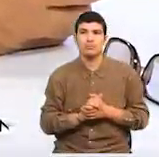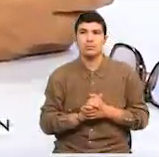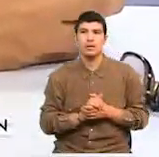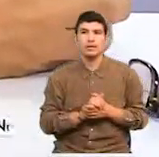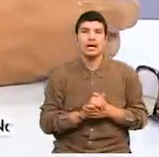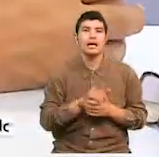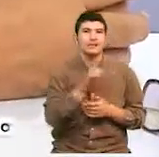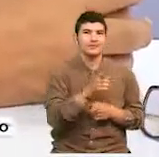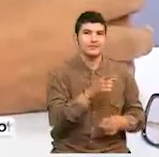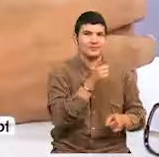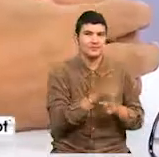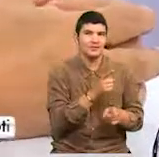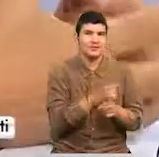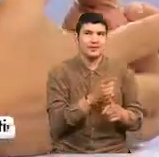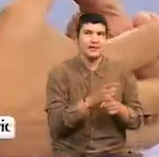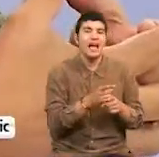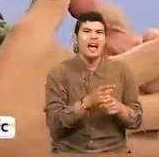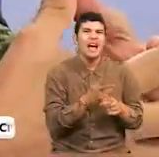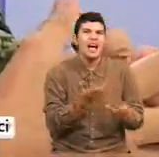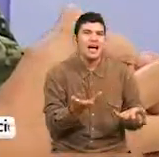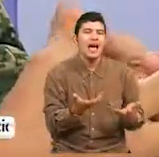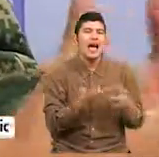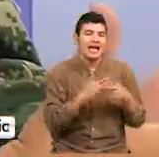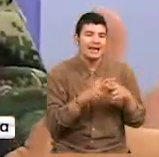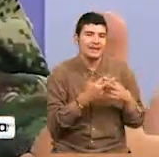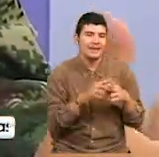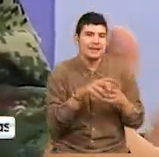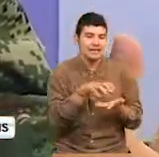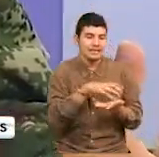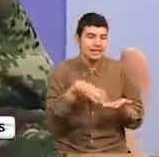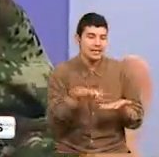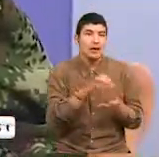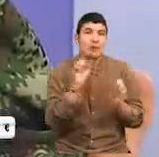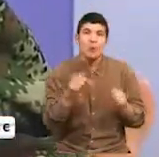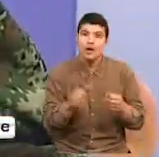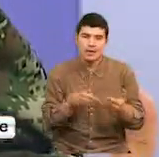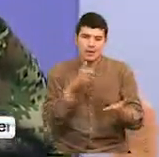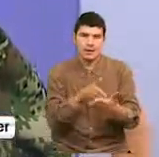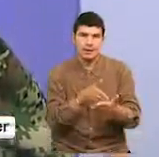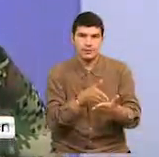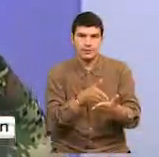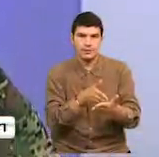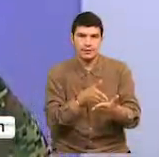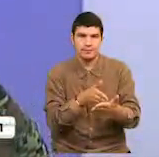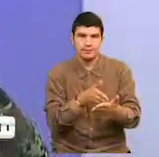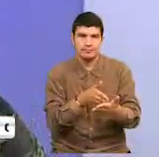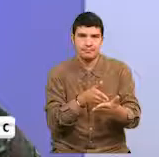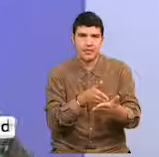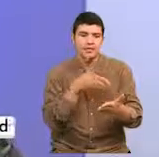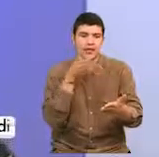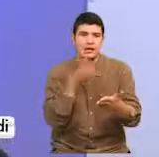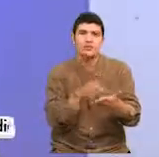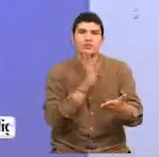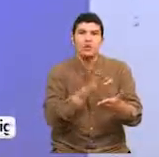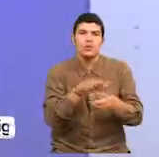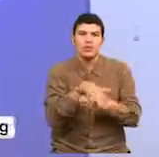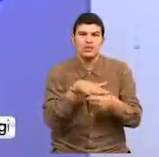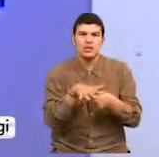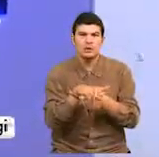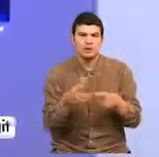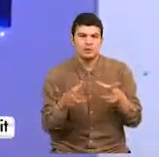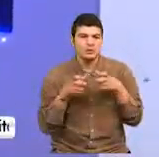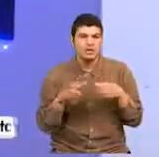una herramienta para poder que los santanderianos denuncien aquellas situaciones de